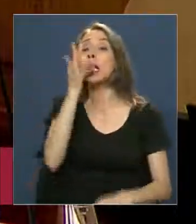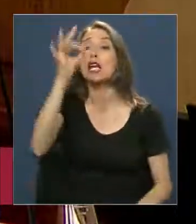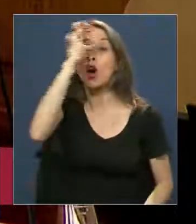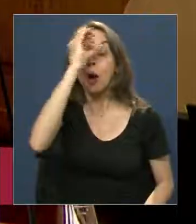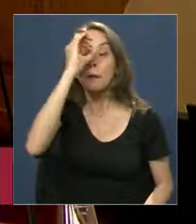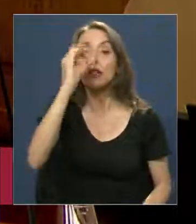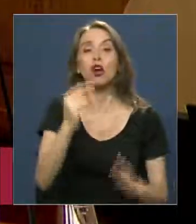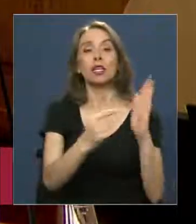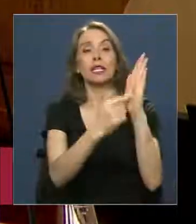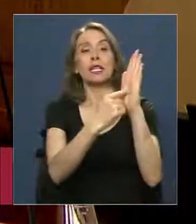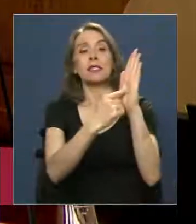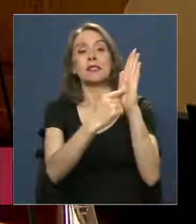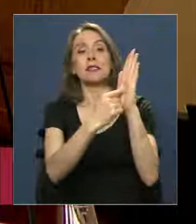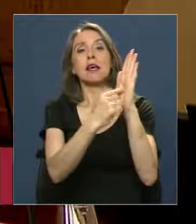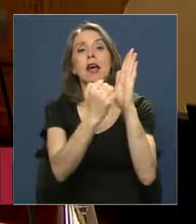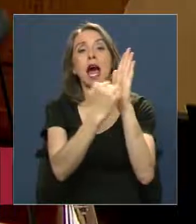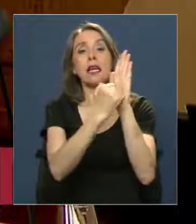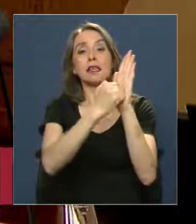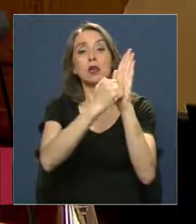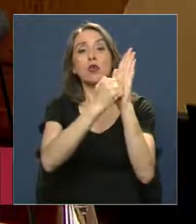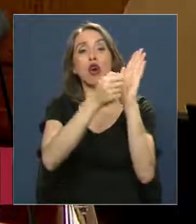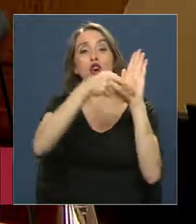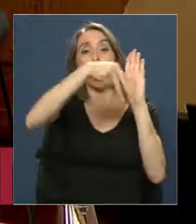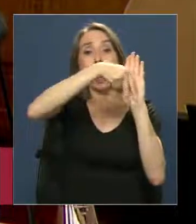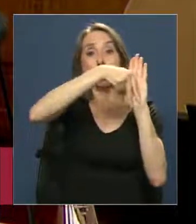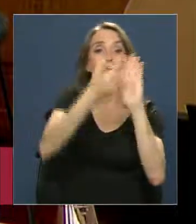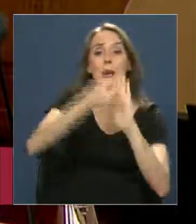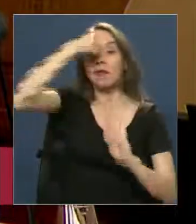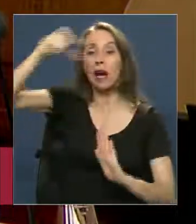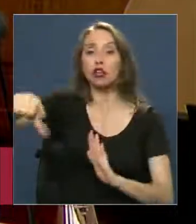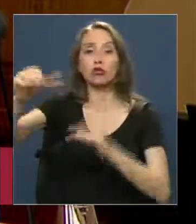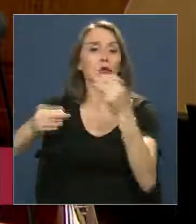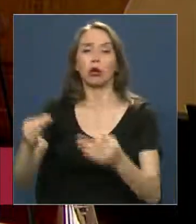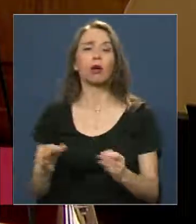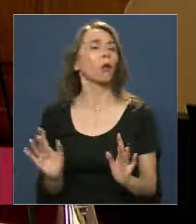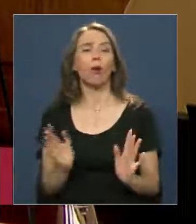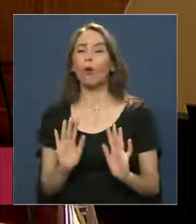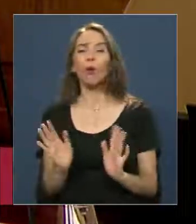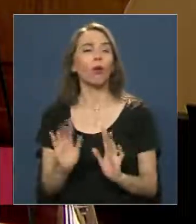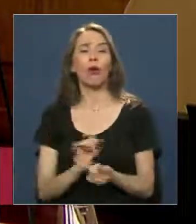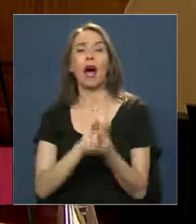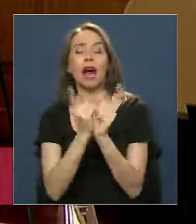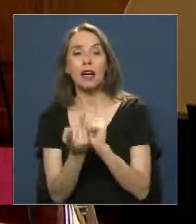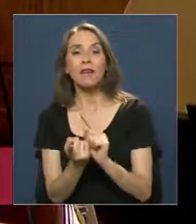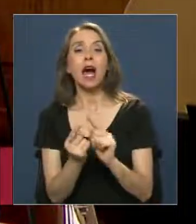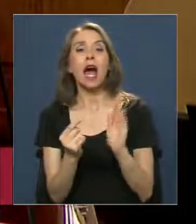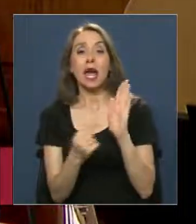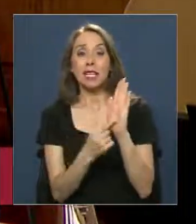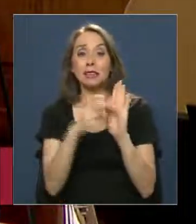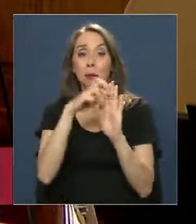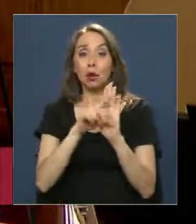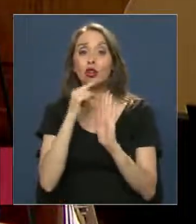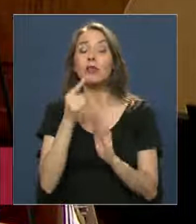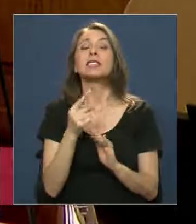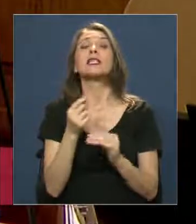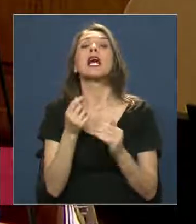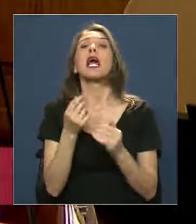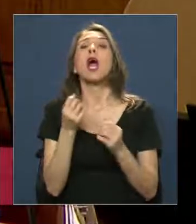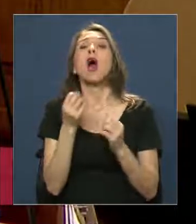una norma de estas características. Es exactamente lo contrario. Un tiempo